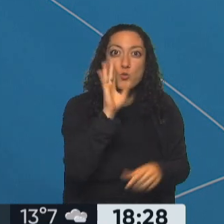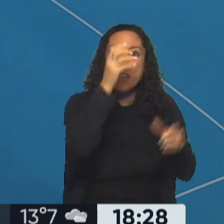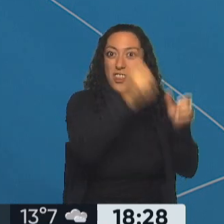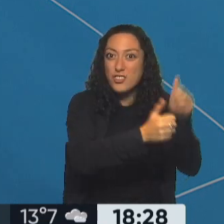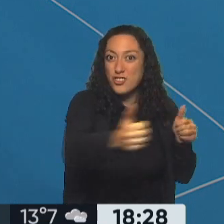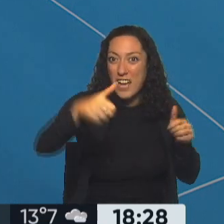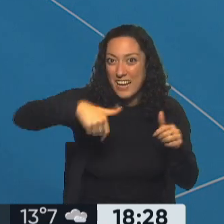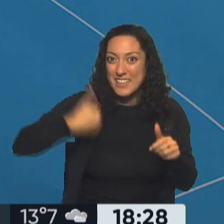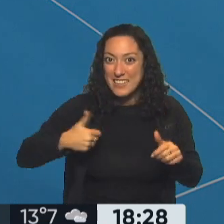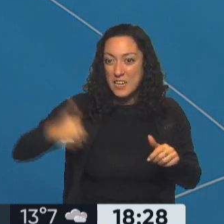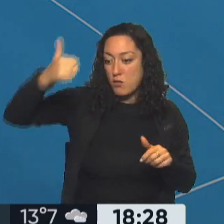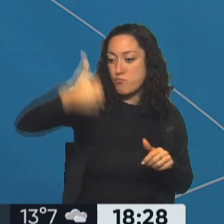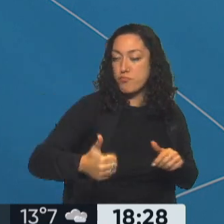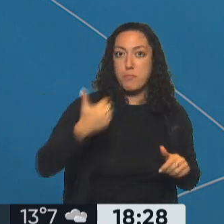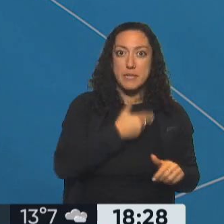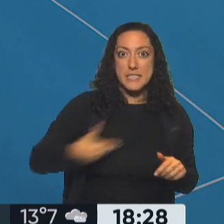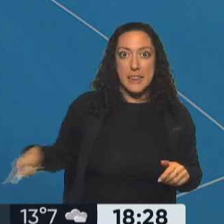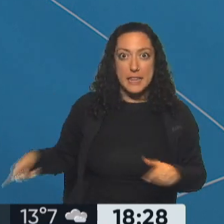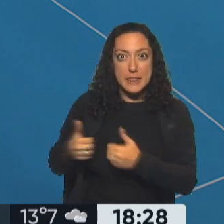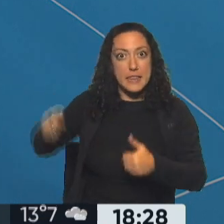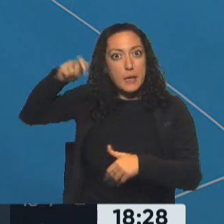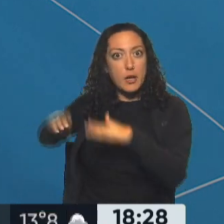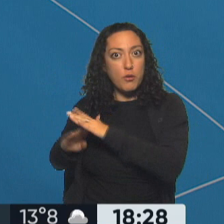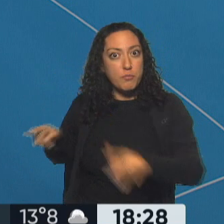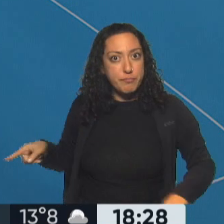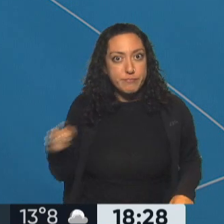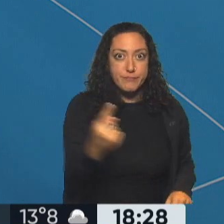Argentina opinando sobre la economía,